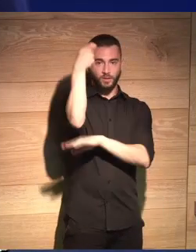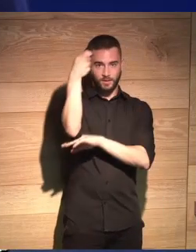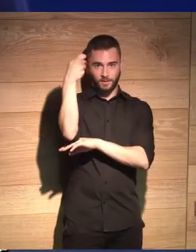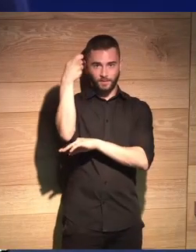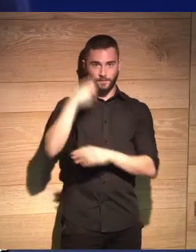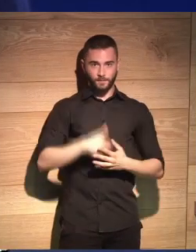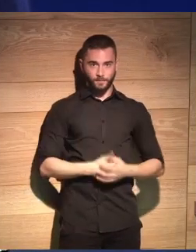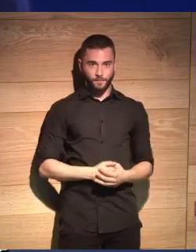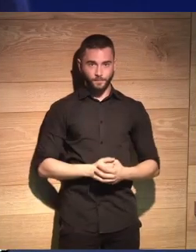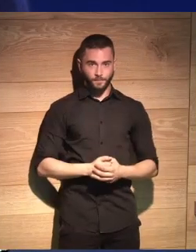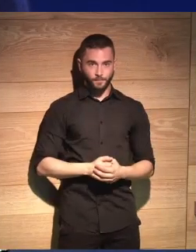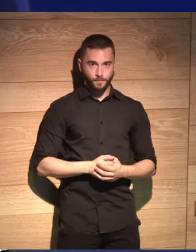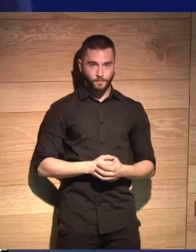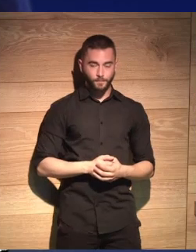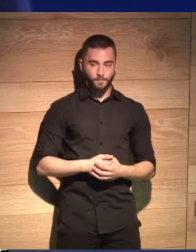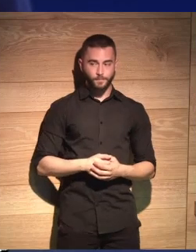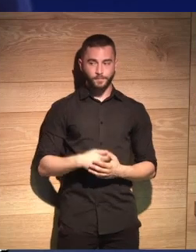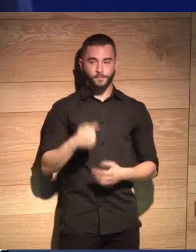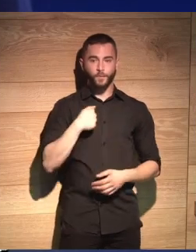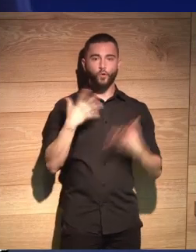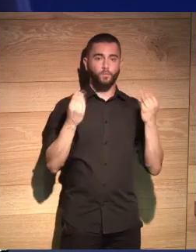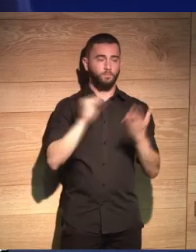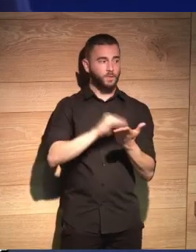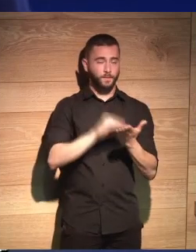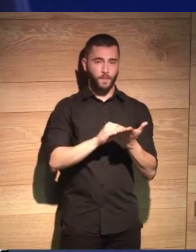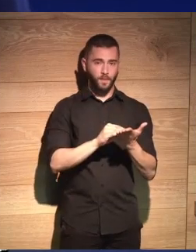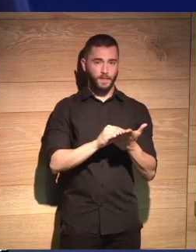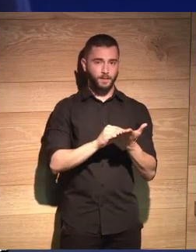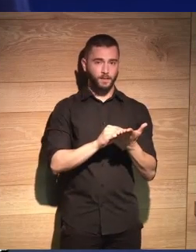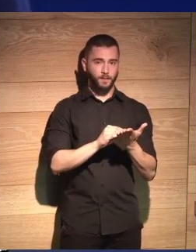Yo muchas veces